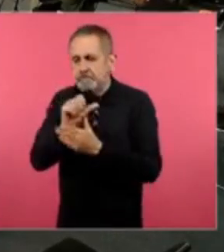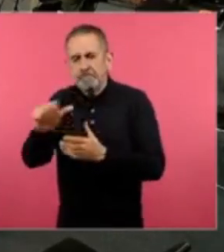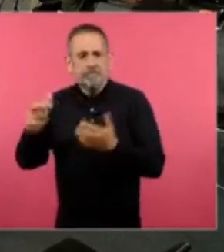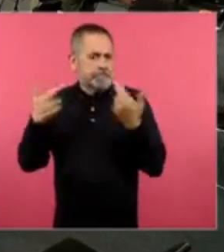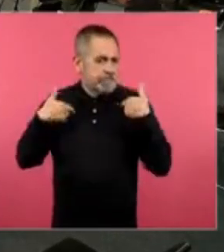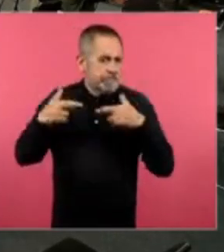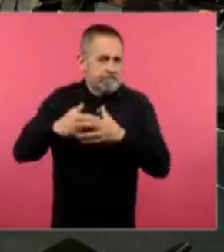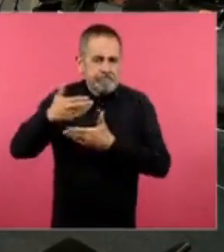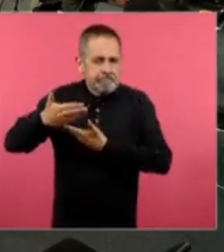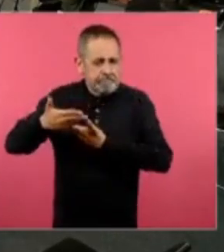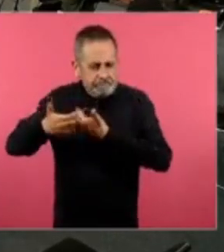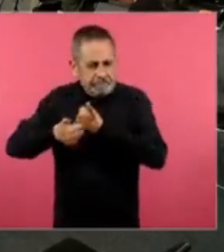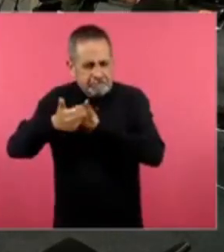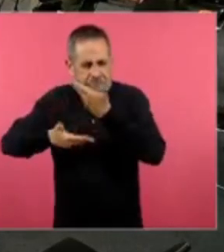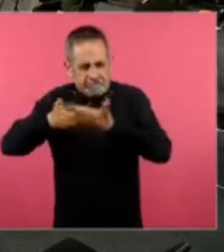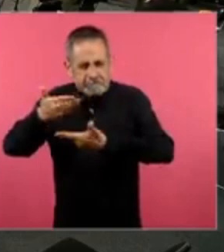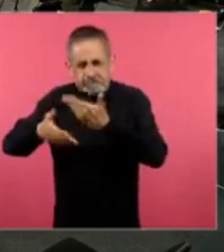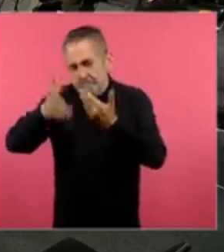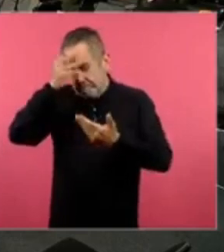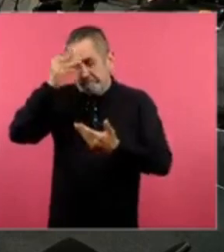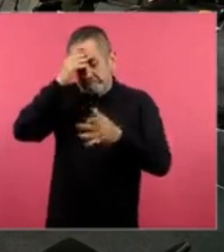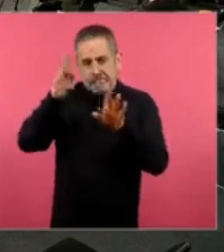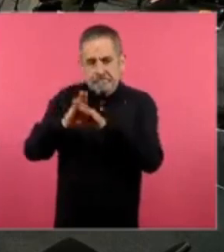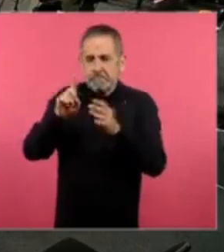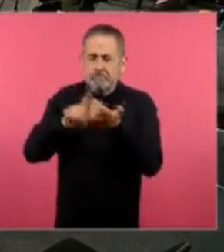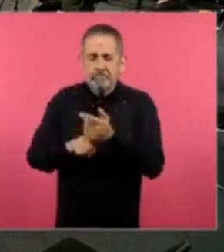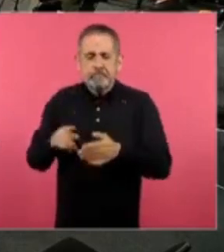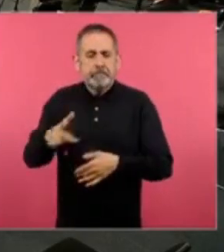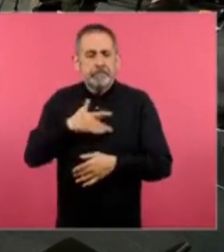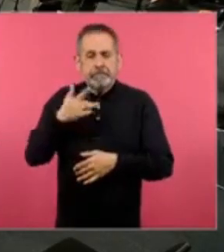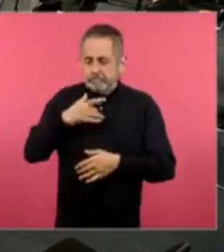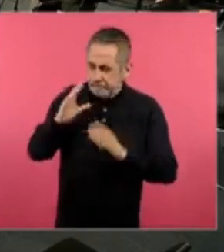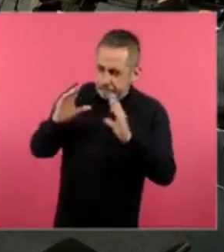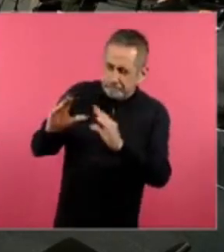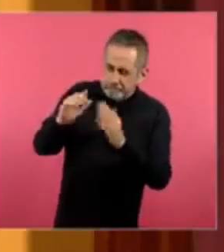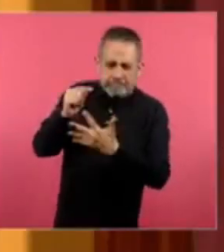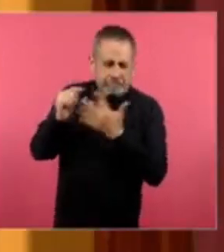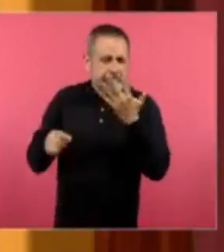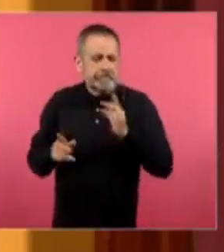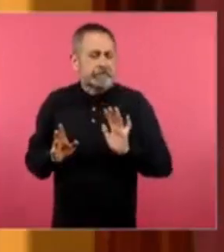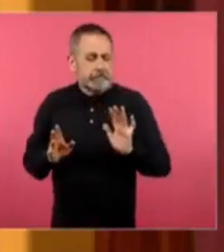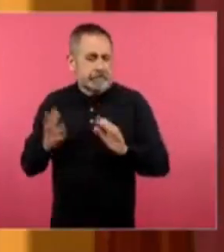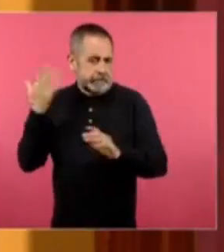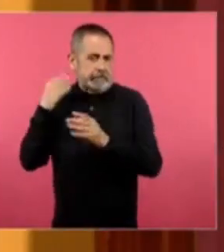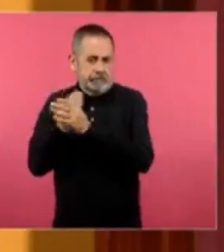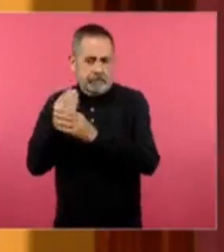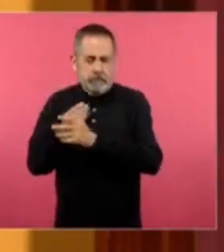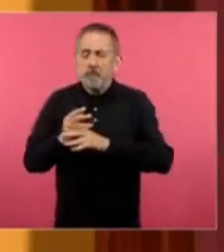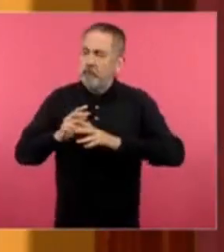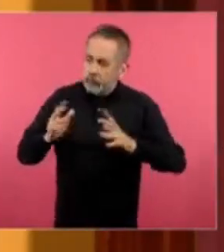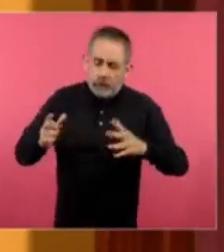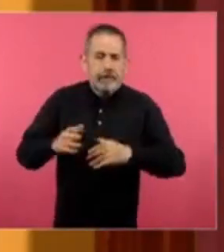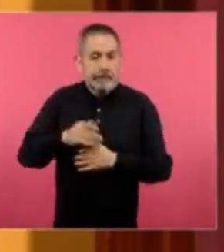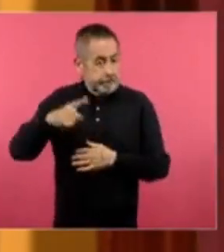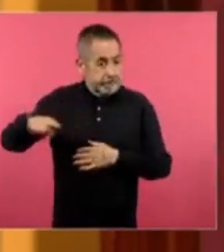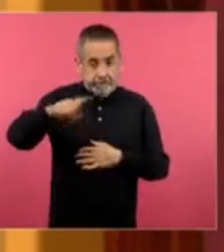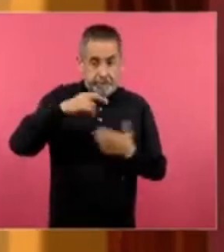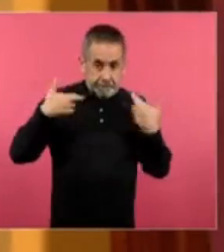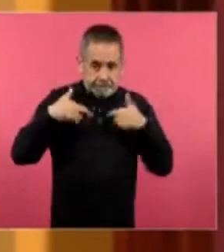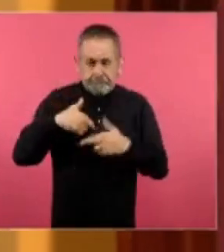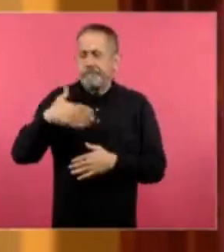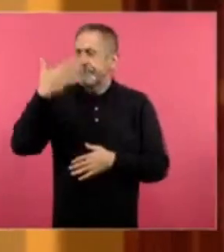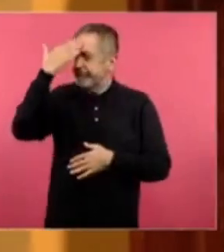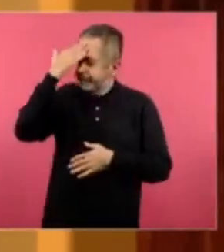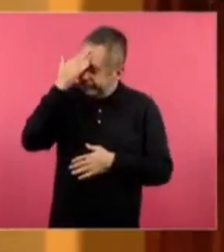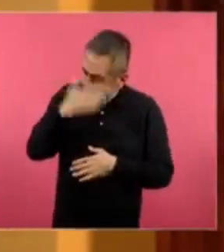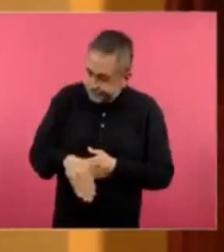cursos específicamente para trabajar este tema de evaluación formativa. pues como docentes sabemos qué es lo que nos pide.